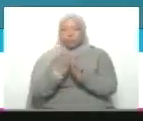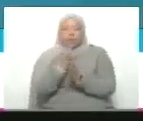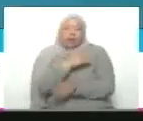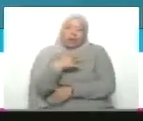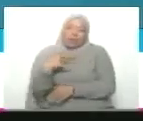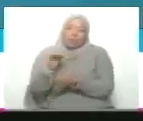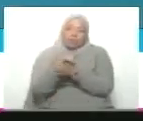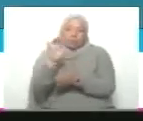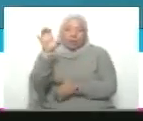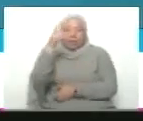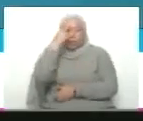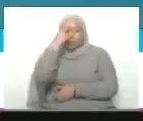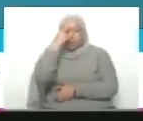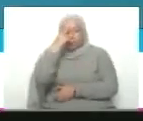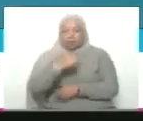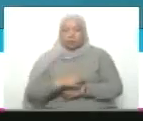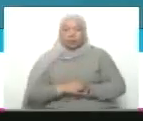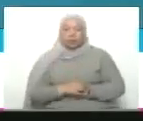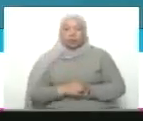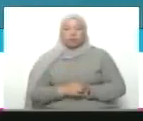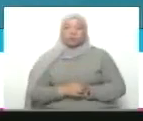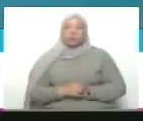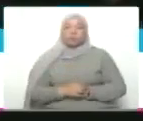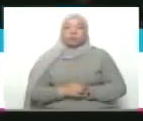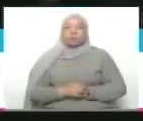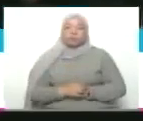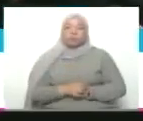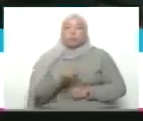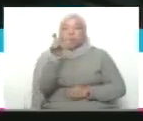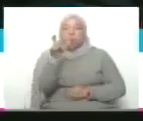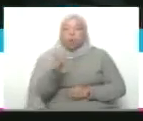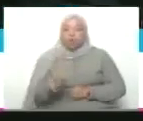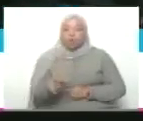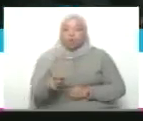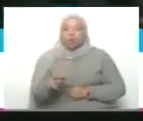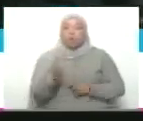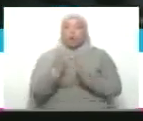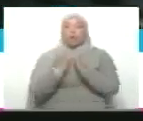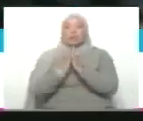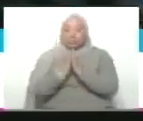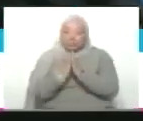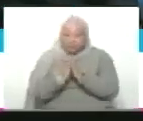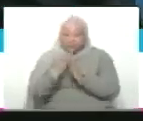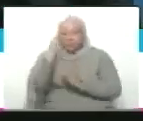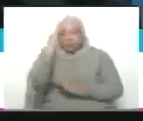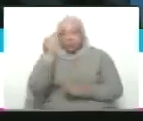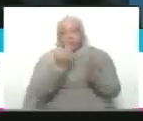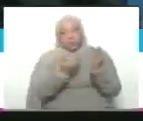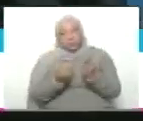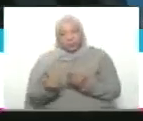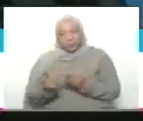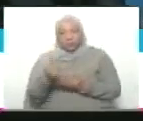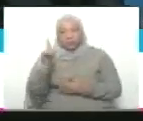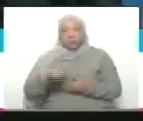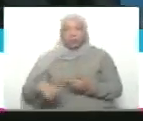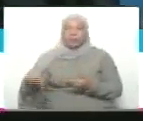Nepal, está Shahzanghop Shrestha, bienvenido, de